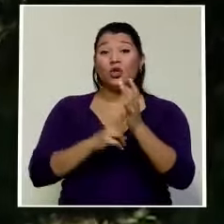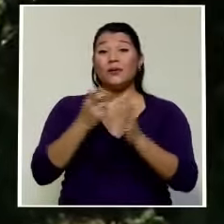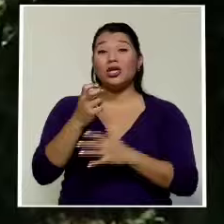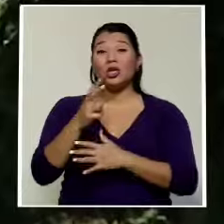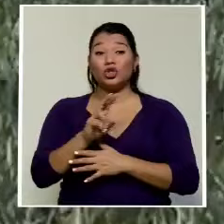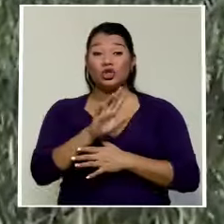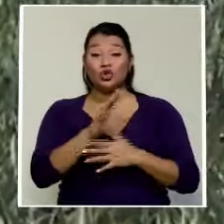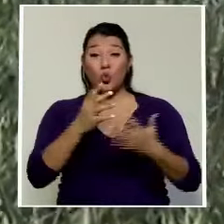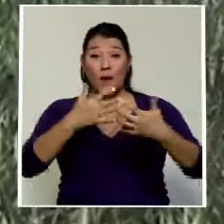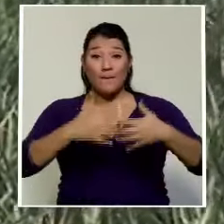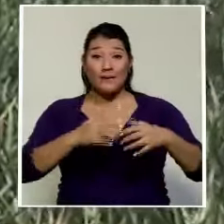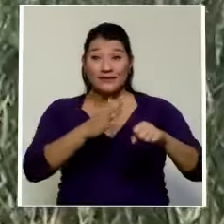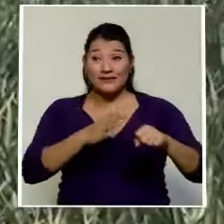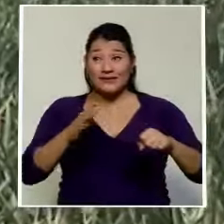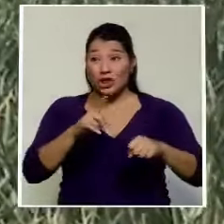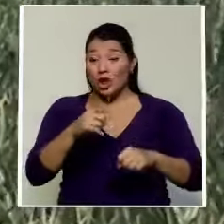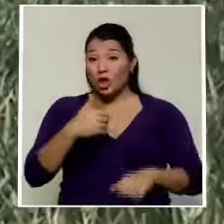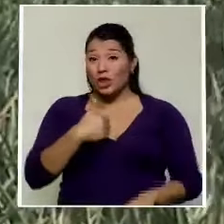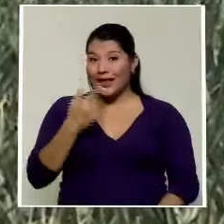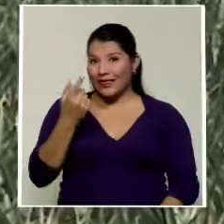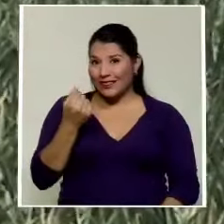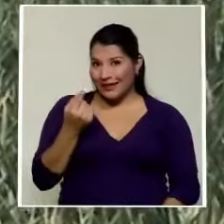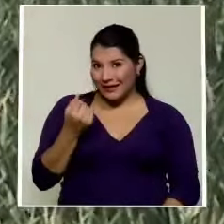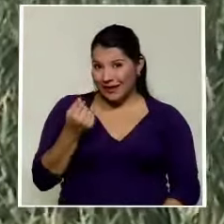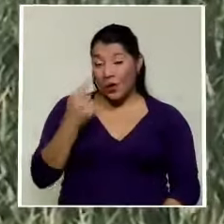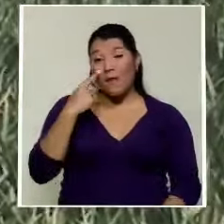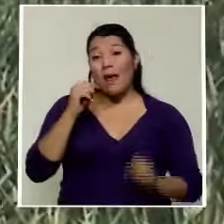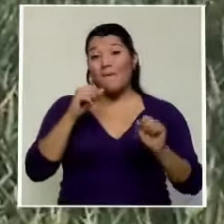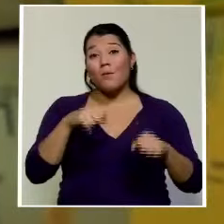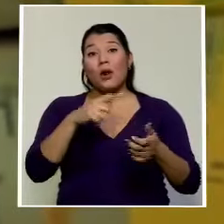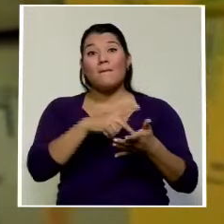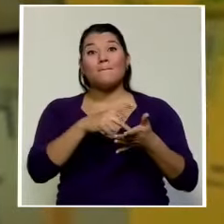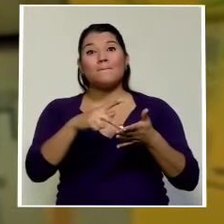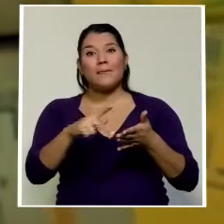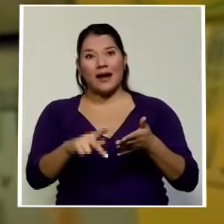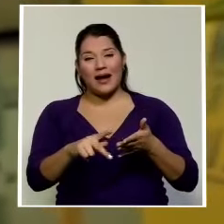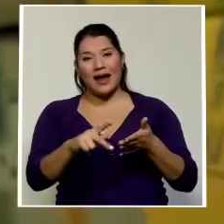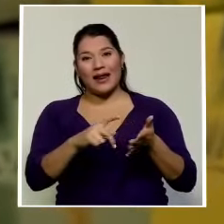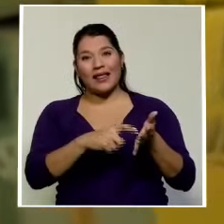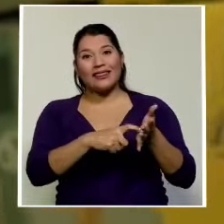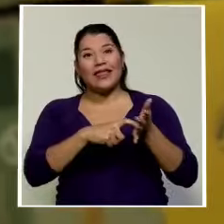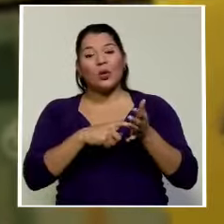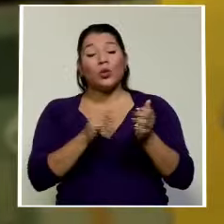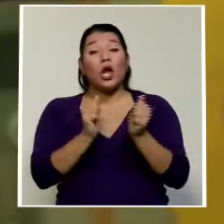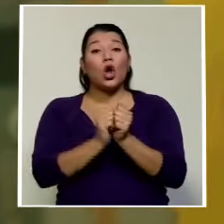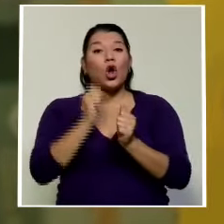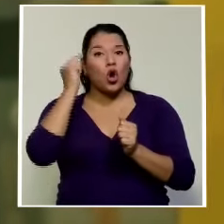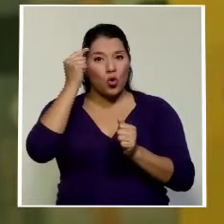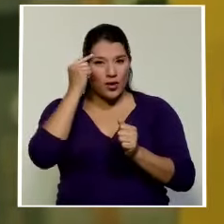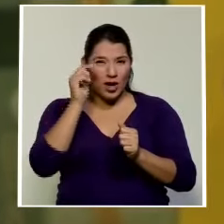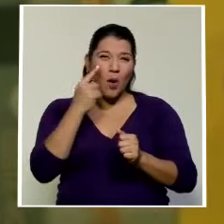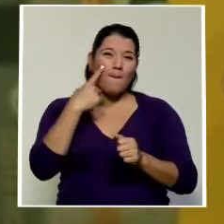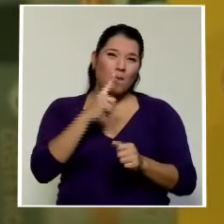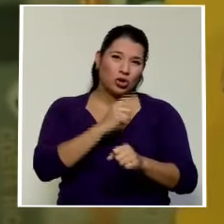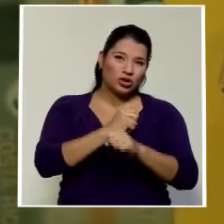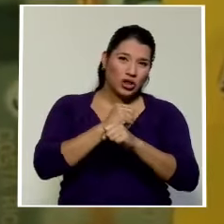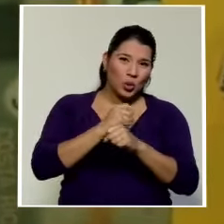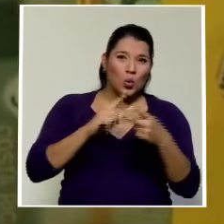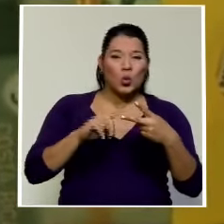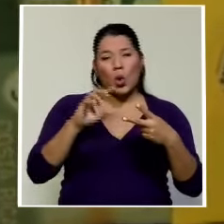no encontraba los recursos suficientes para pagar sus obligaciones con el Estado costarricense, otra